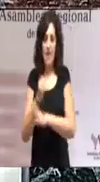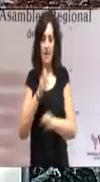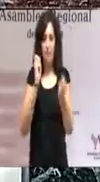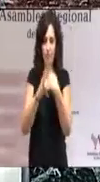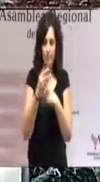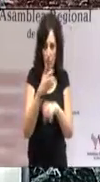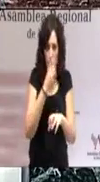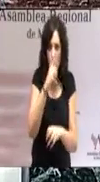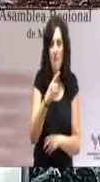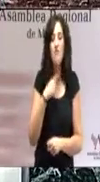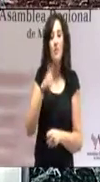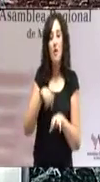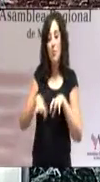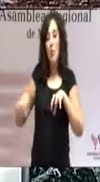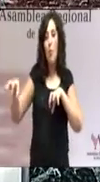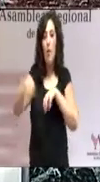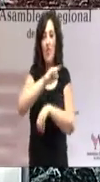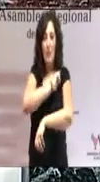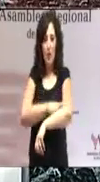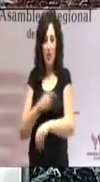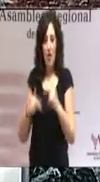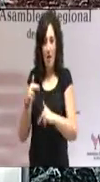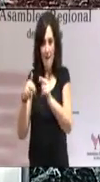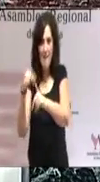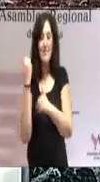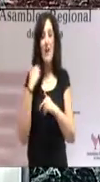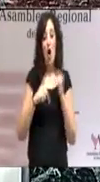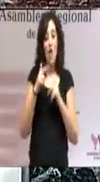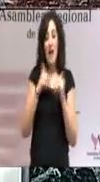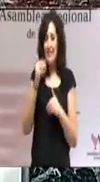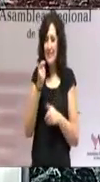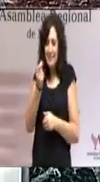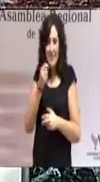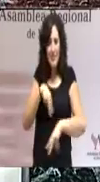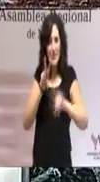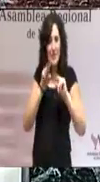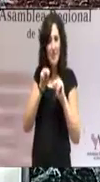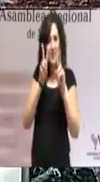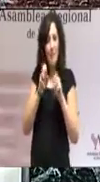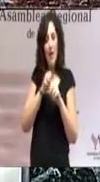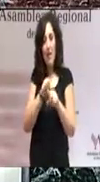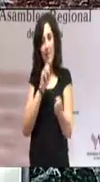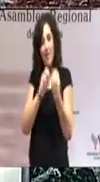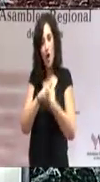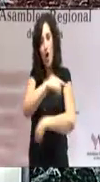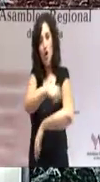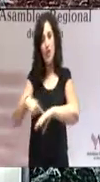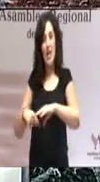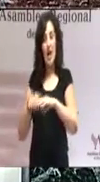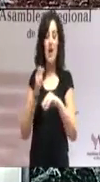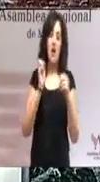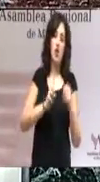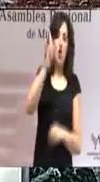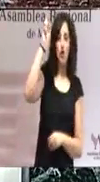las instalaciones de 5 puertos deportivos. Se han finalizado las obras prácticamente de buena parte de la costera norte y sur de la ciudad de Murcia